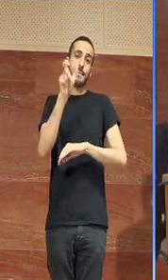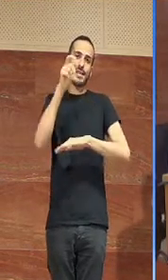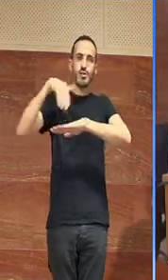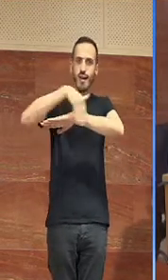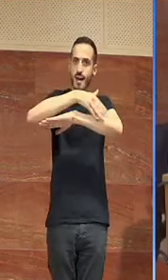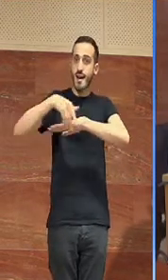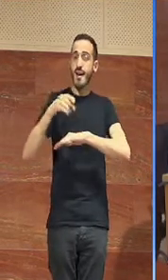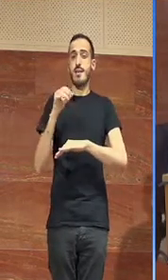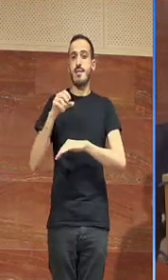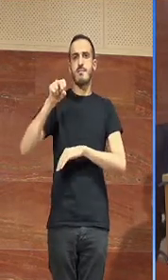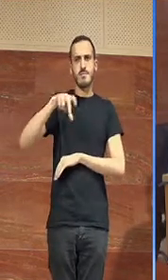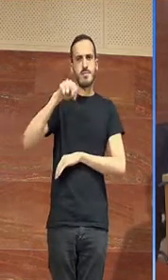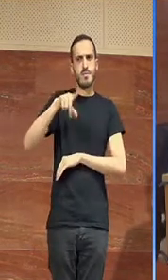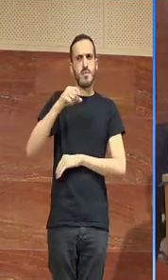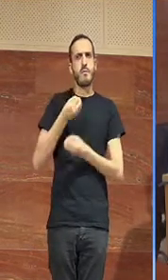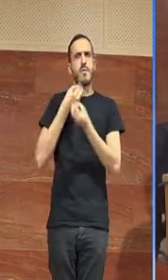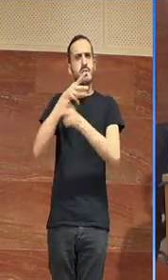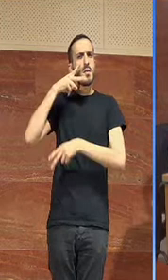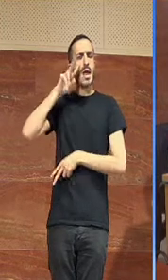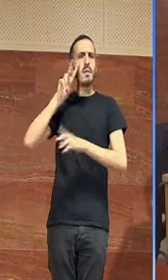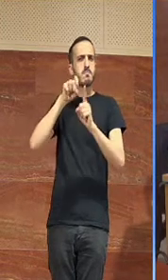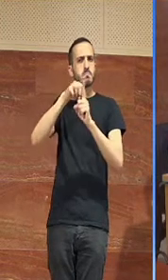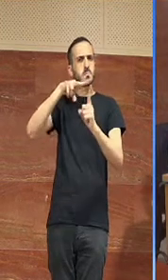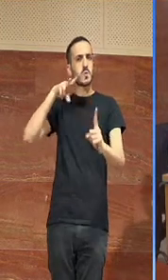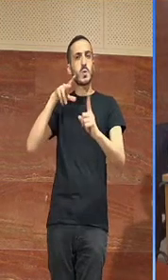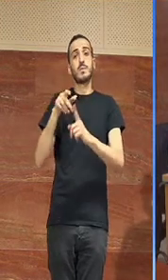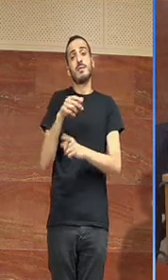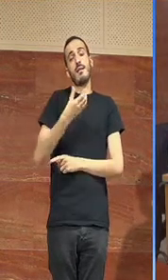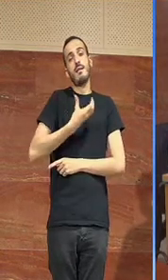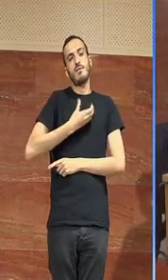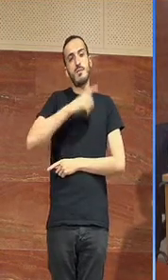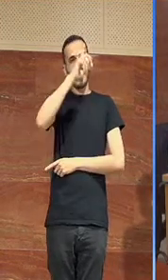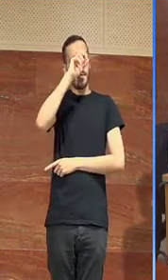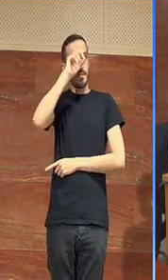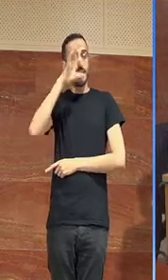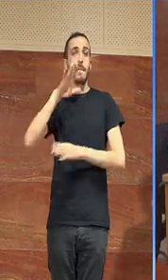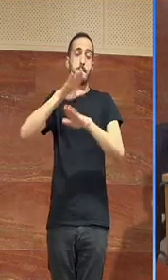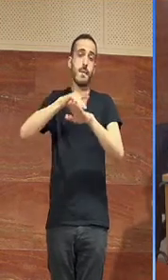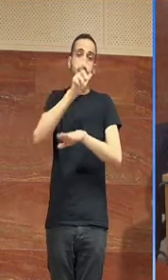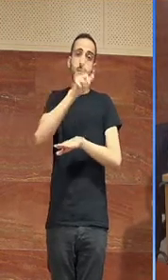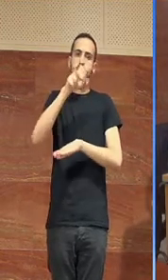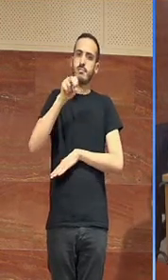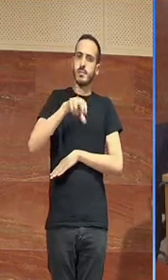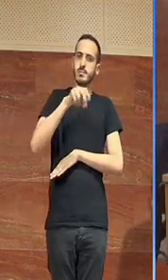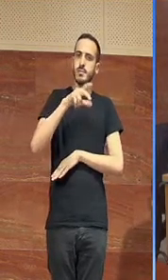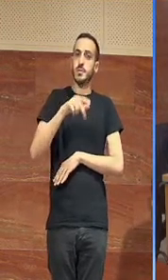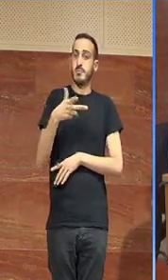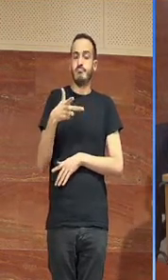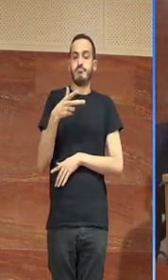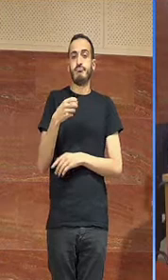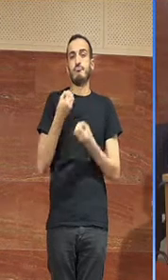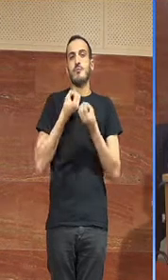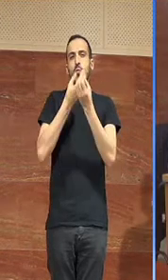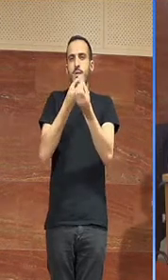las intervenciones del Ayuntamiento de Madrid de cara a recuperar o mejorar los espacios para el peatón. Nos acercará, por tanto, a